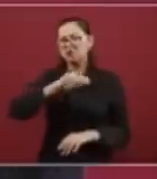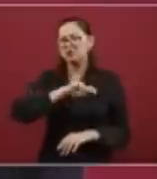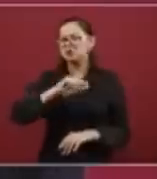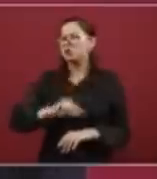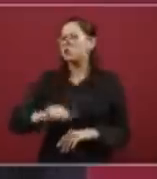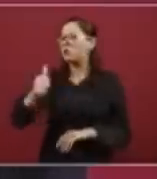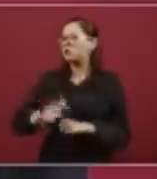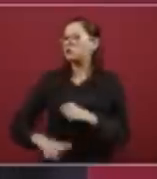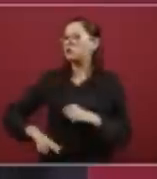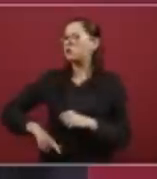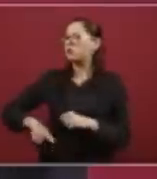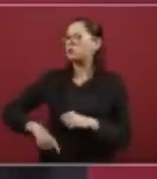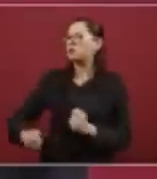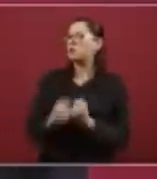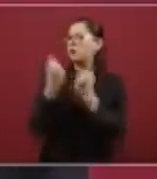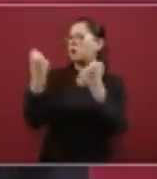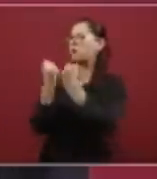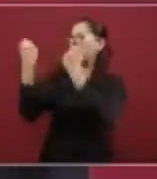gobierno.